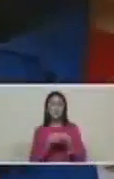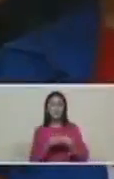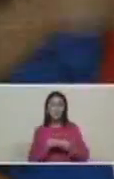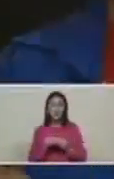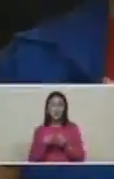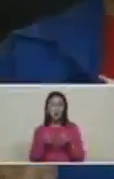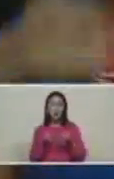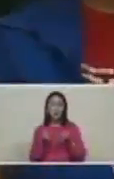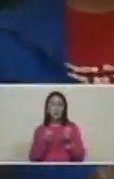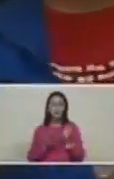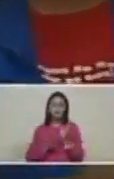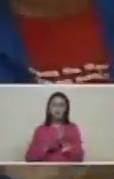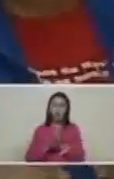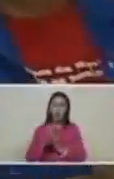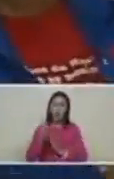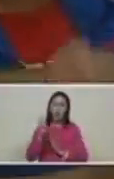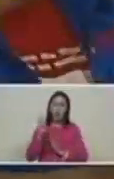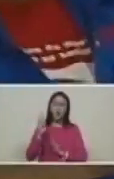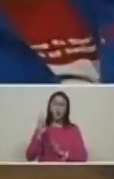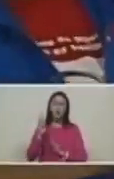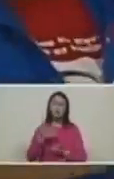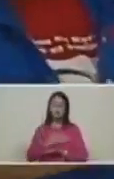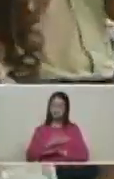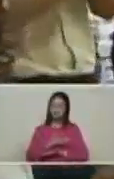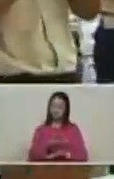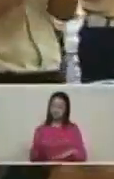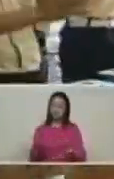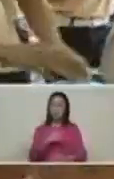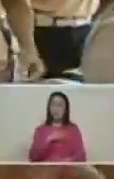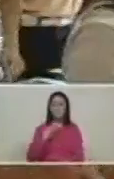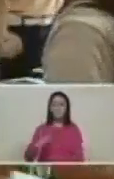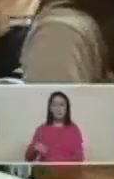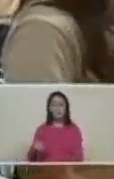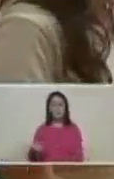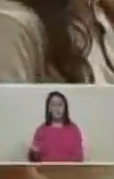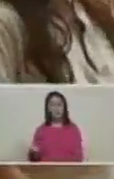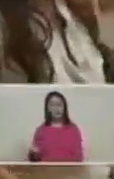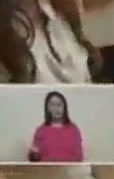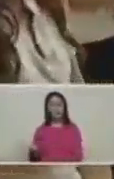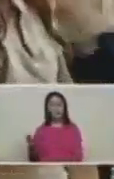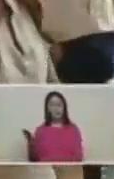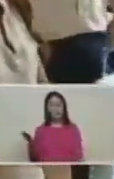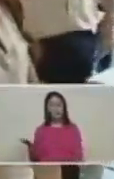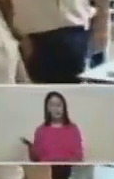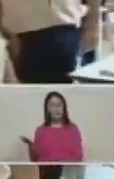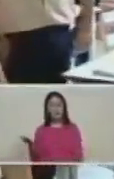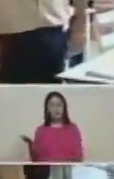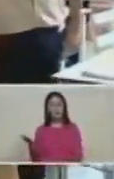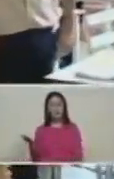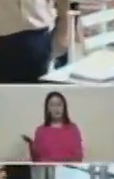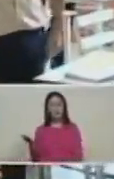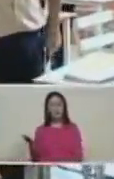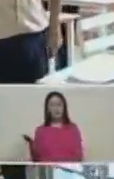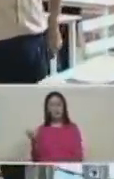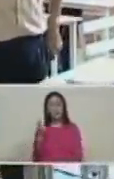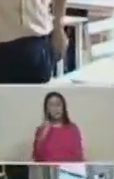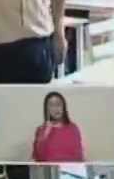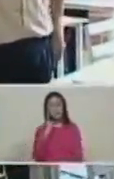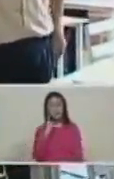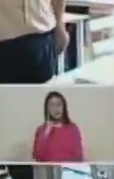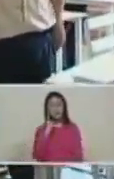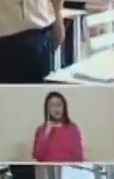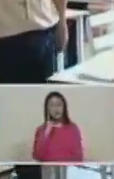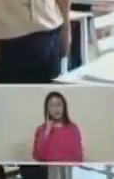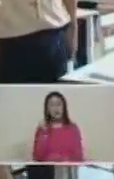y prosperidad, ahí está nuestro presidente obrero, nuestro presidente guerrero, pendiente de